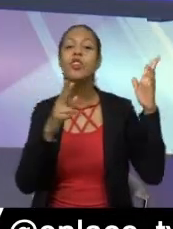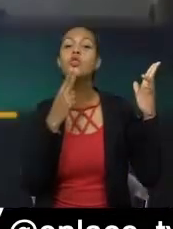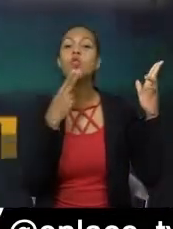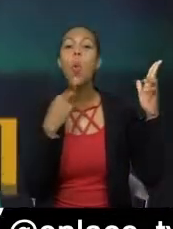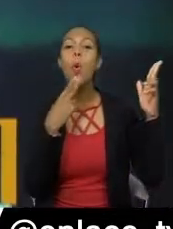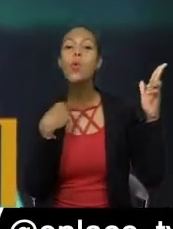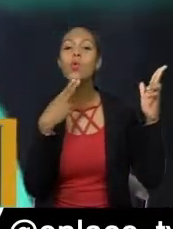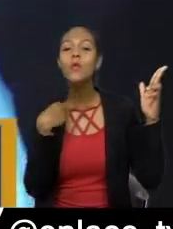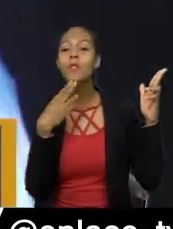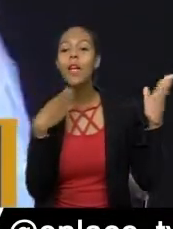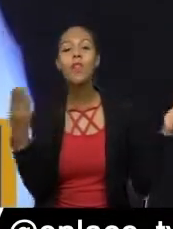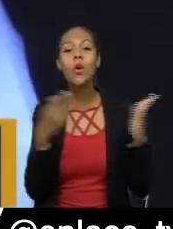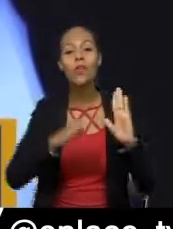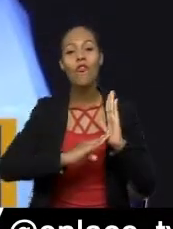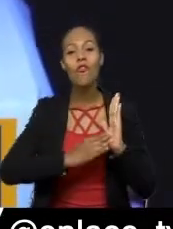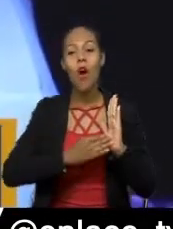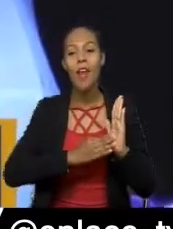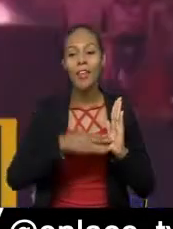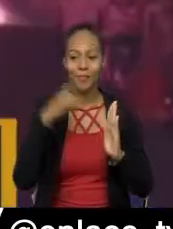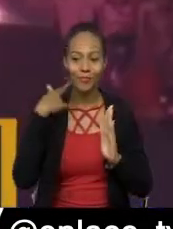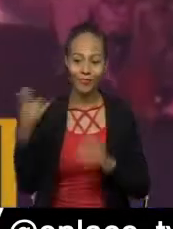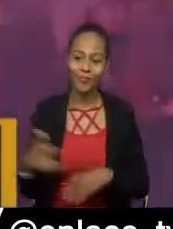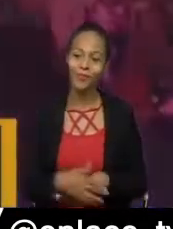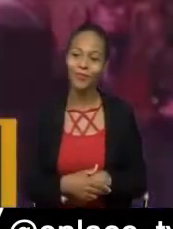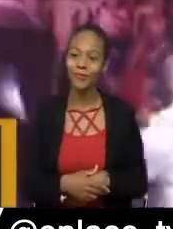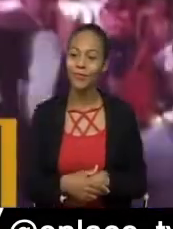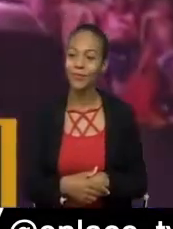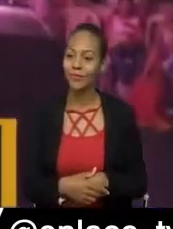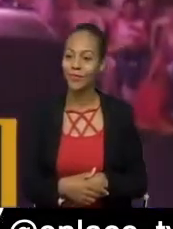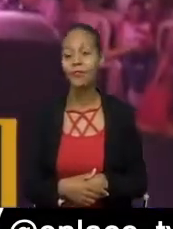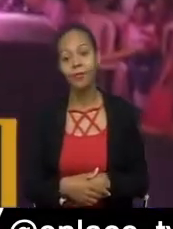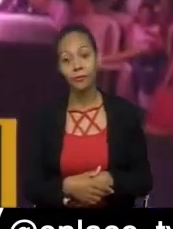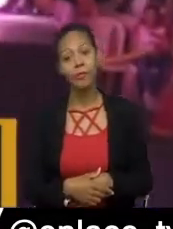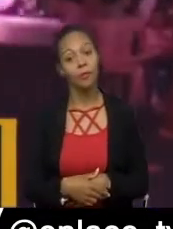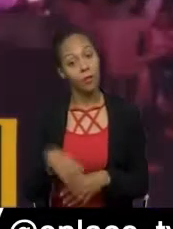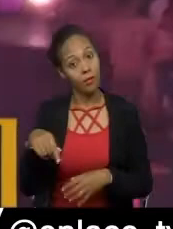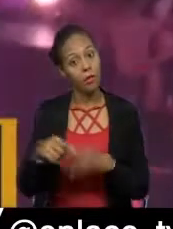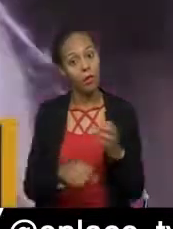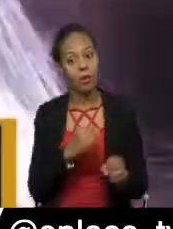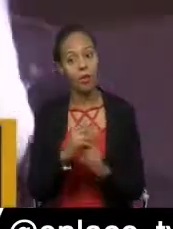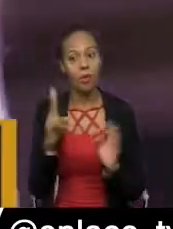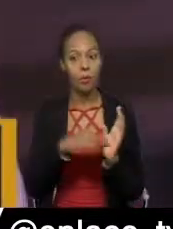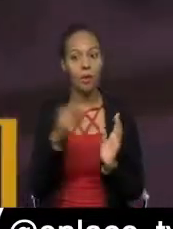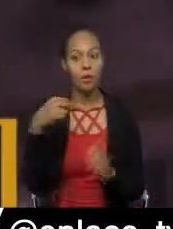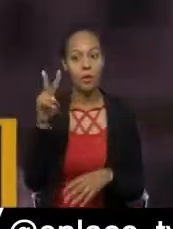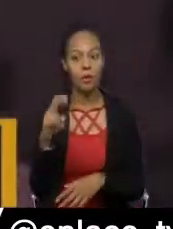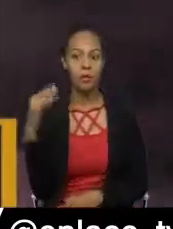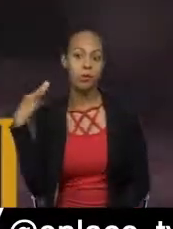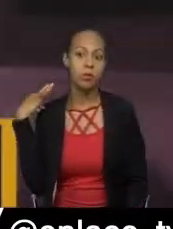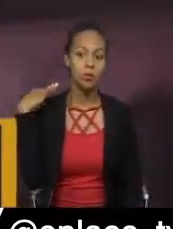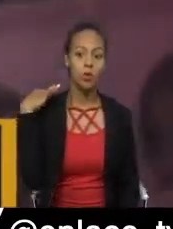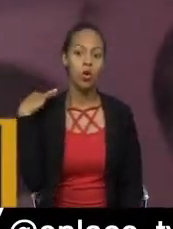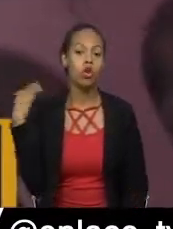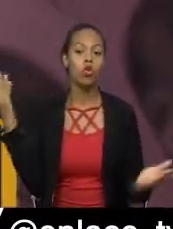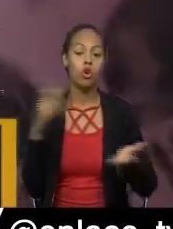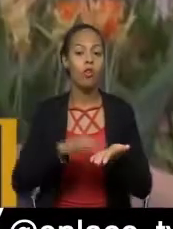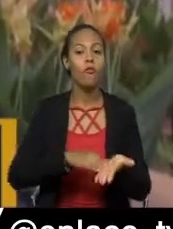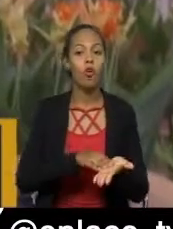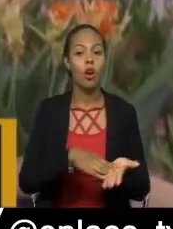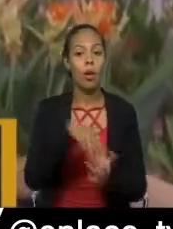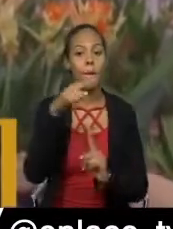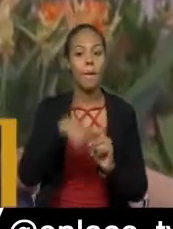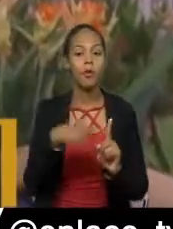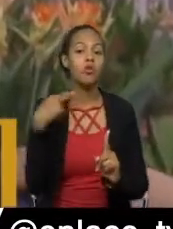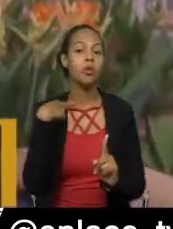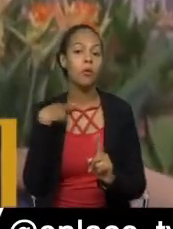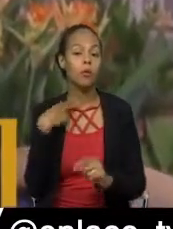Se ha abierto la convocatoria en la búsqueda de la Señorita Barranca Bermeja 2017 para el Reinado Departamental del Dulce, que se realizará en Florida Blanca en el mes de noviembre. La invitación